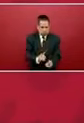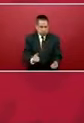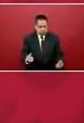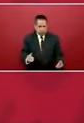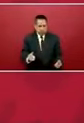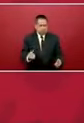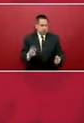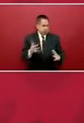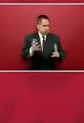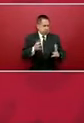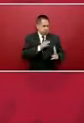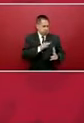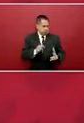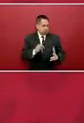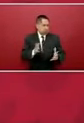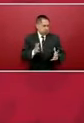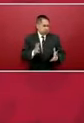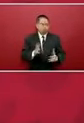los